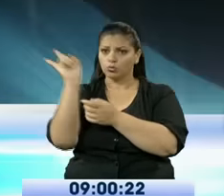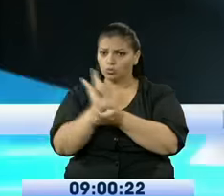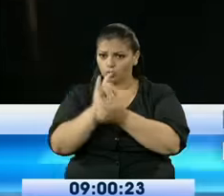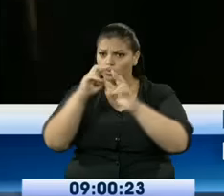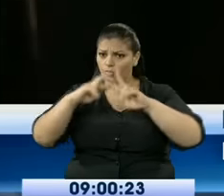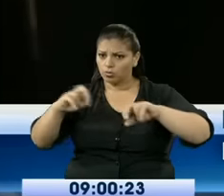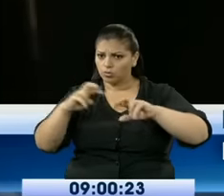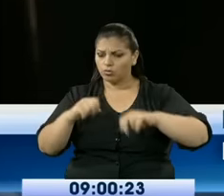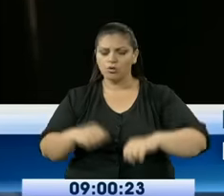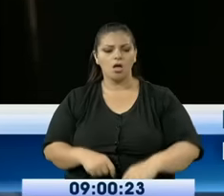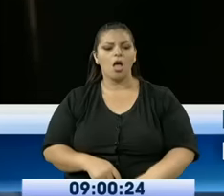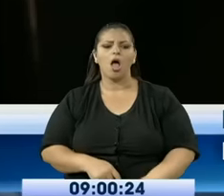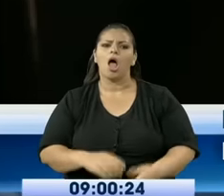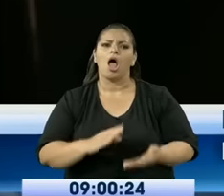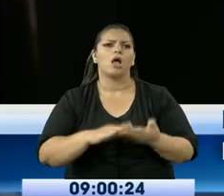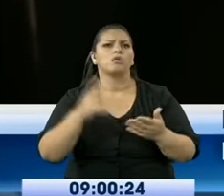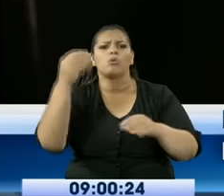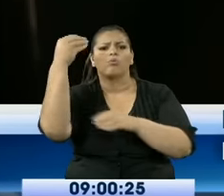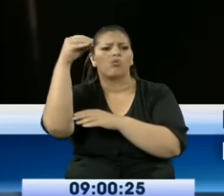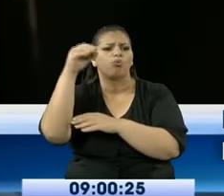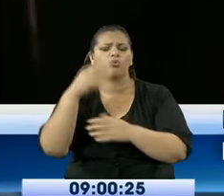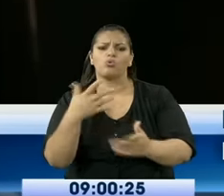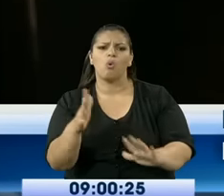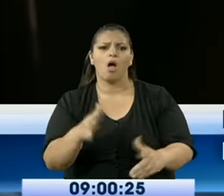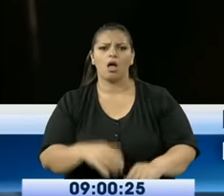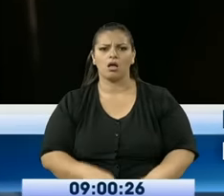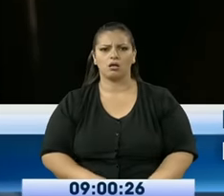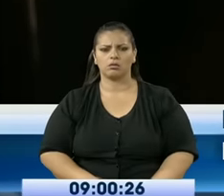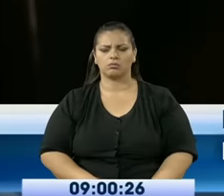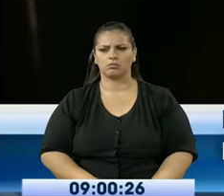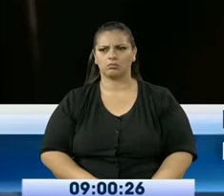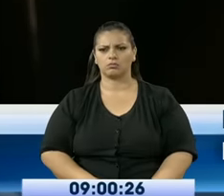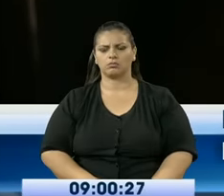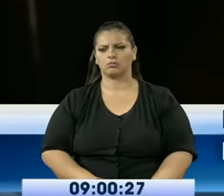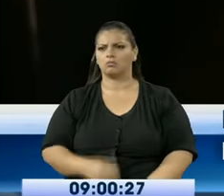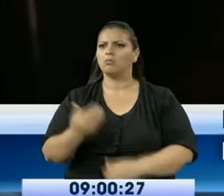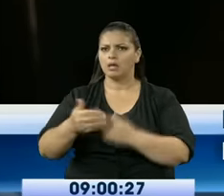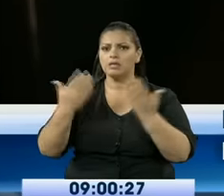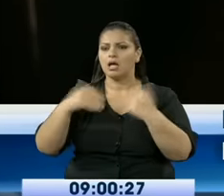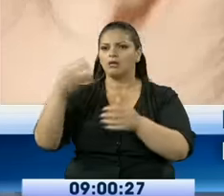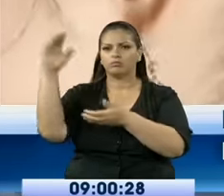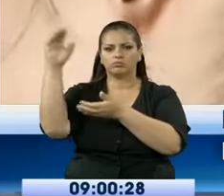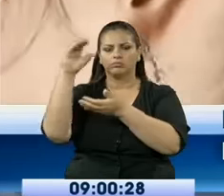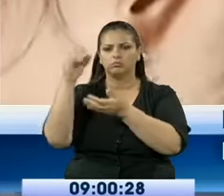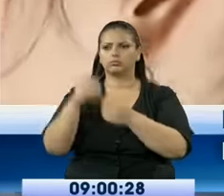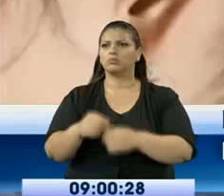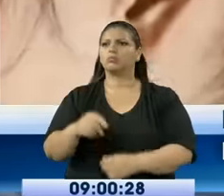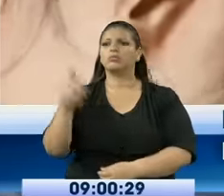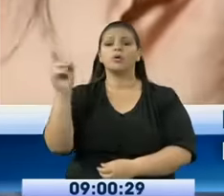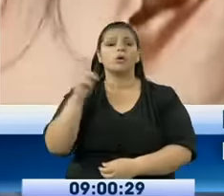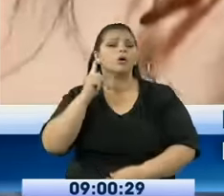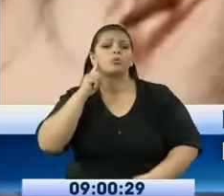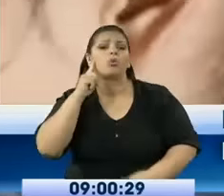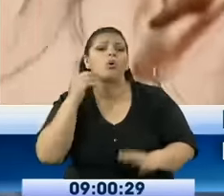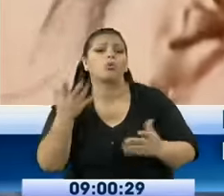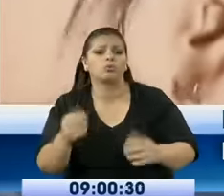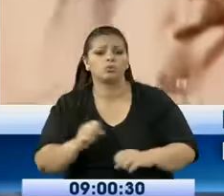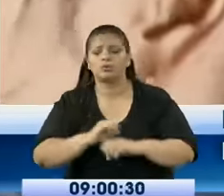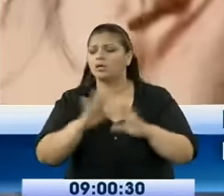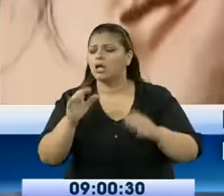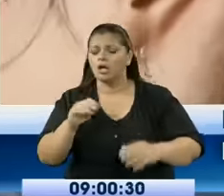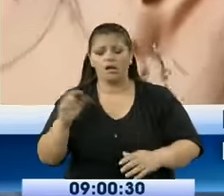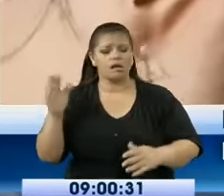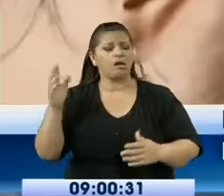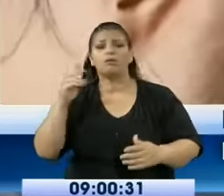que no se escuchaba el audio, y hasta hoy en día no aparecen transcritas en las cámaras de Gesell. Lo cumbre es que el acusado tiene orden